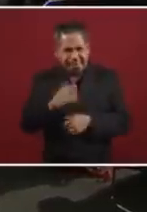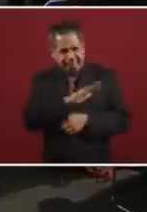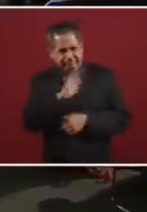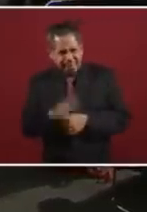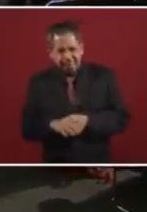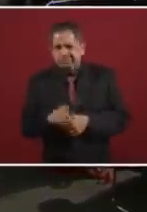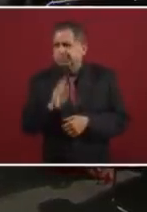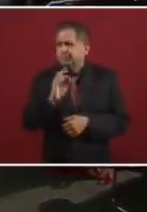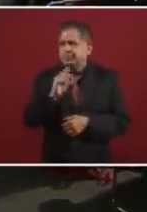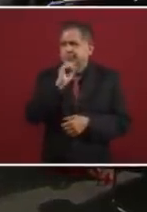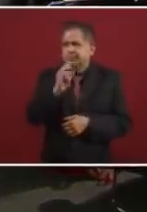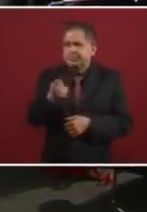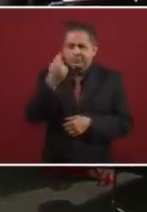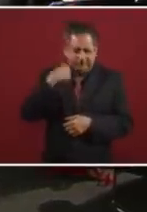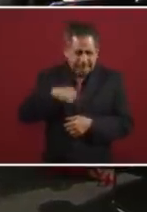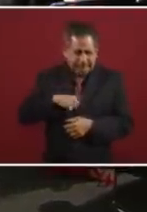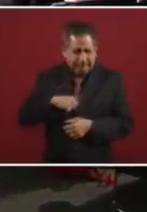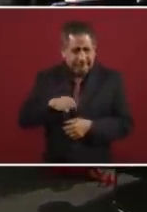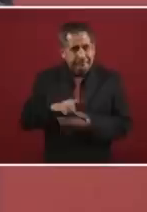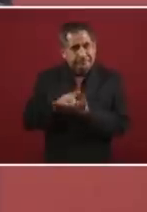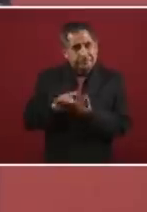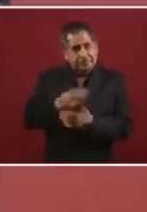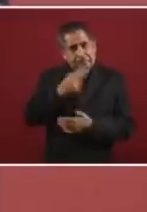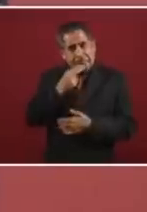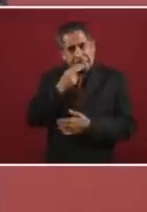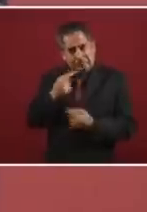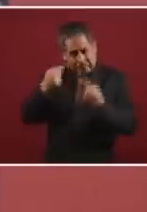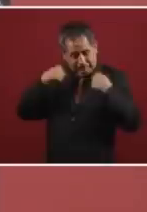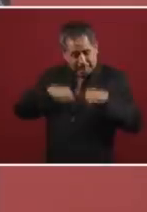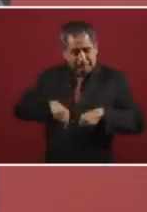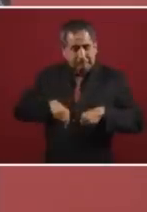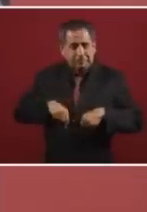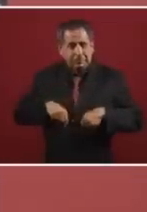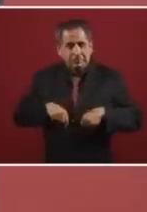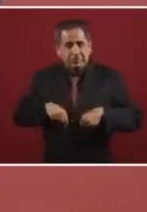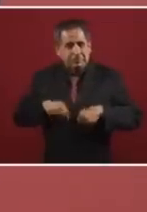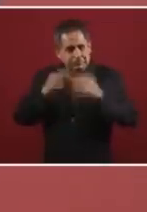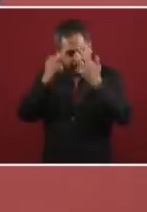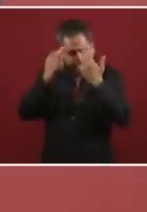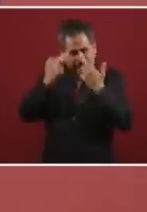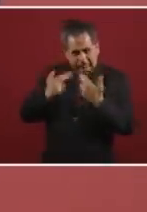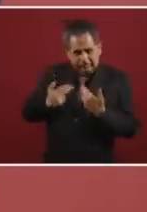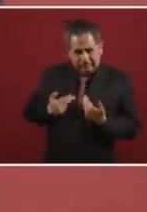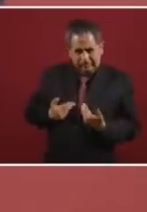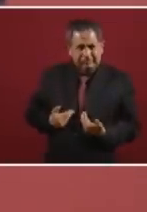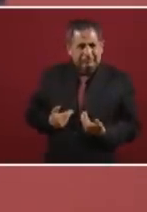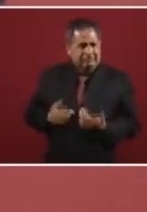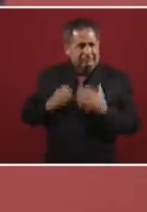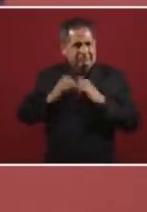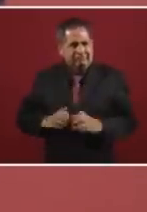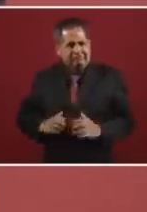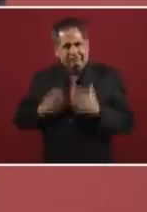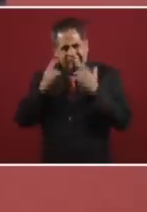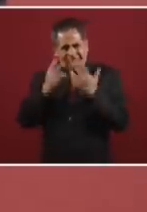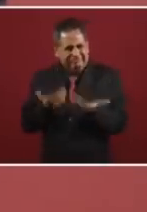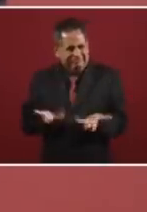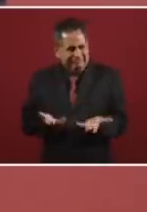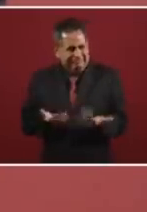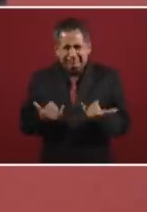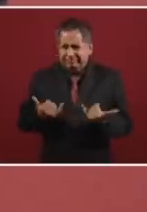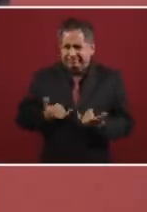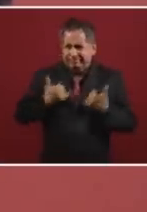sino por la destrucción qué produce como un joven